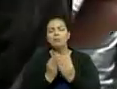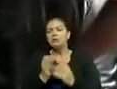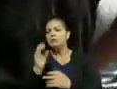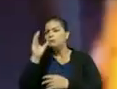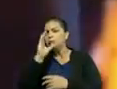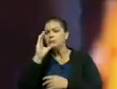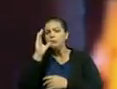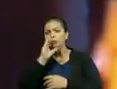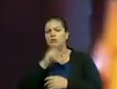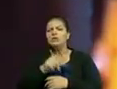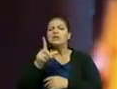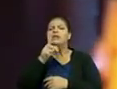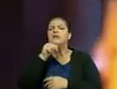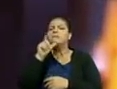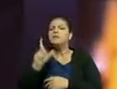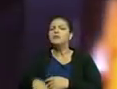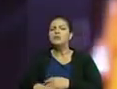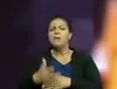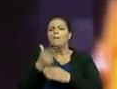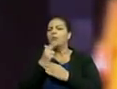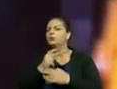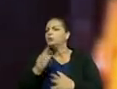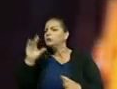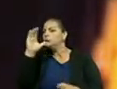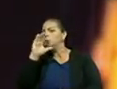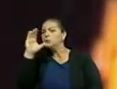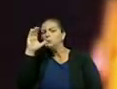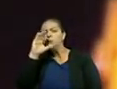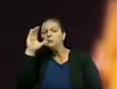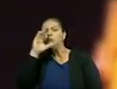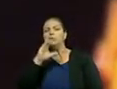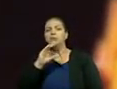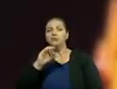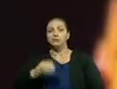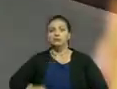culpables, informó Jorge Escobar.